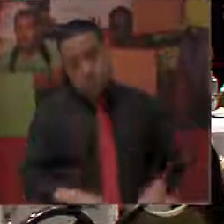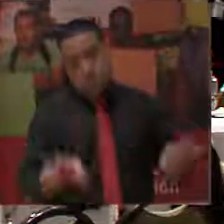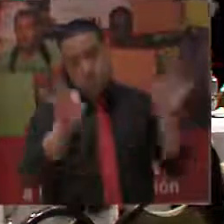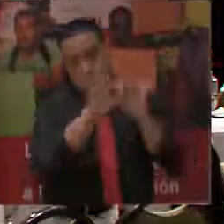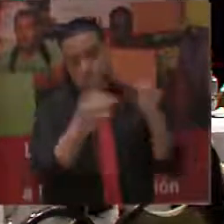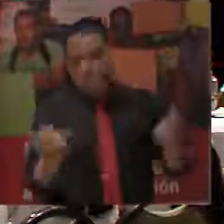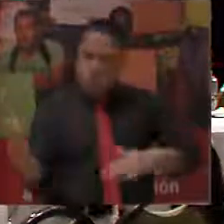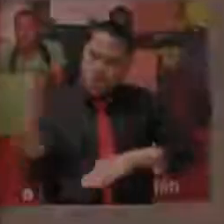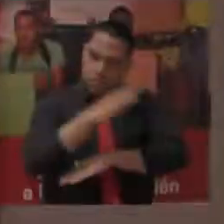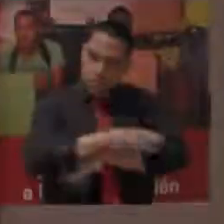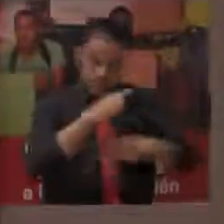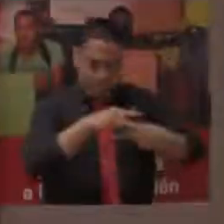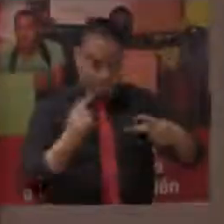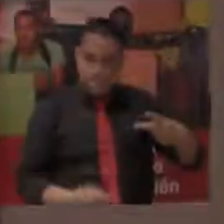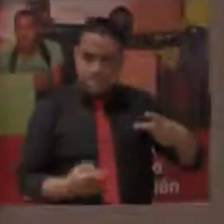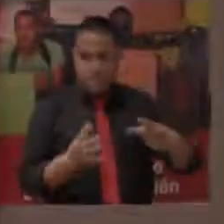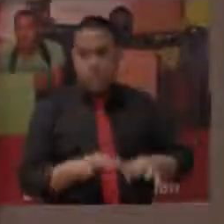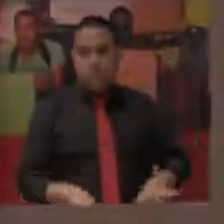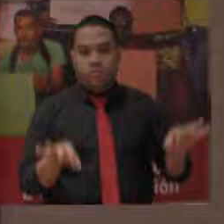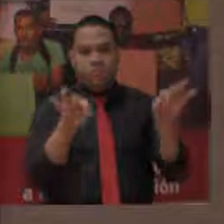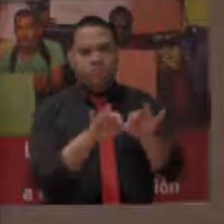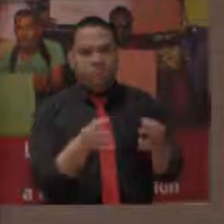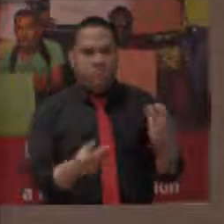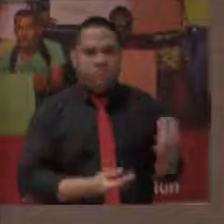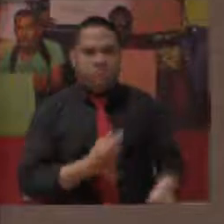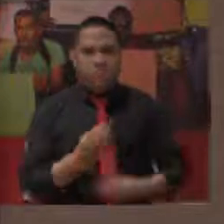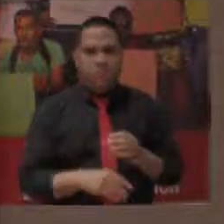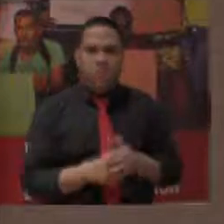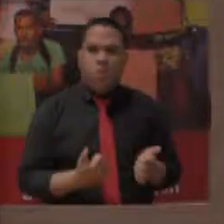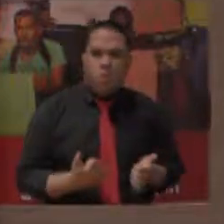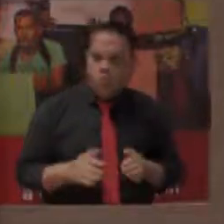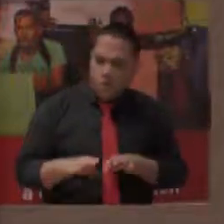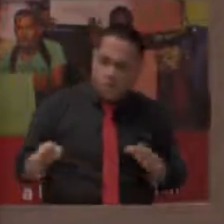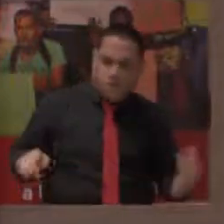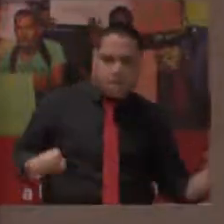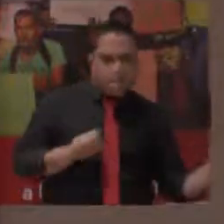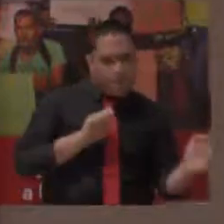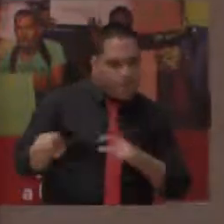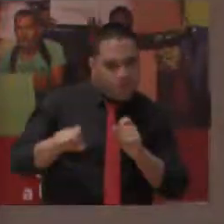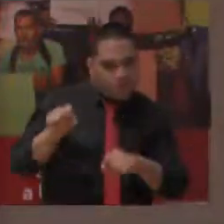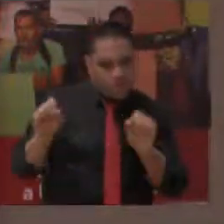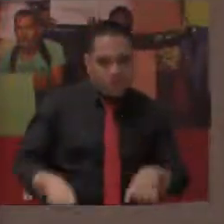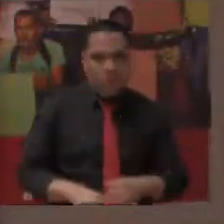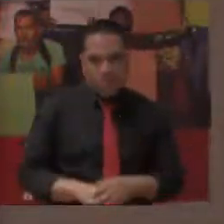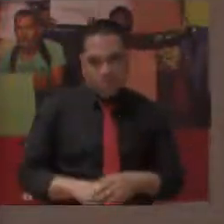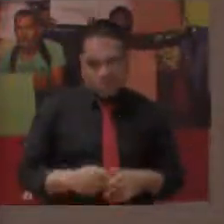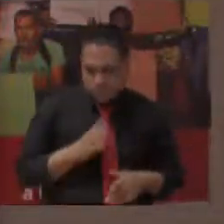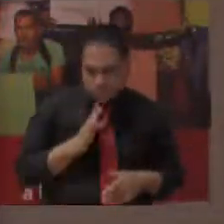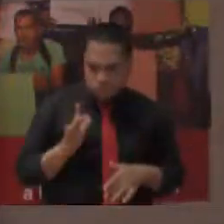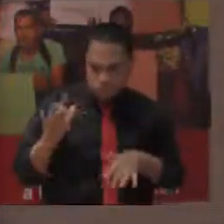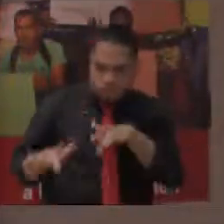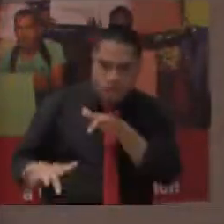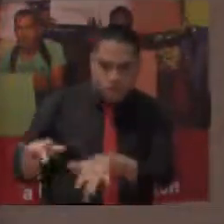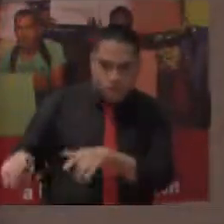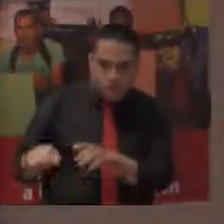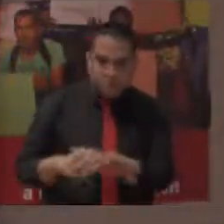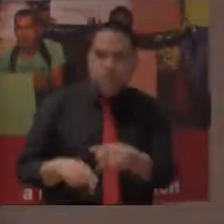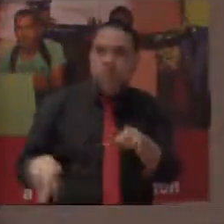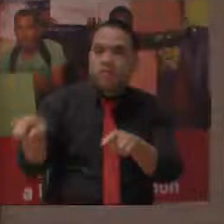jornada. Tenemos un espacio en este instante de las preguntas por parte de los asistentes. Vamos a